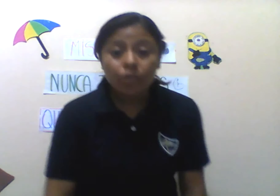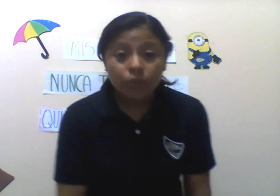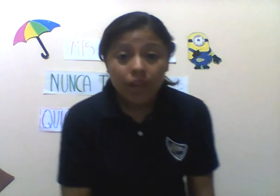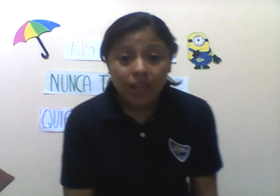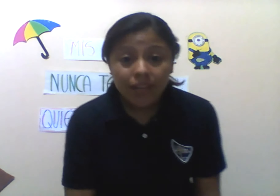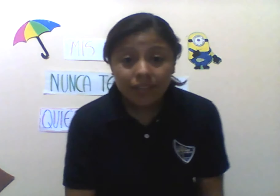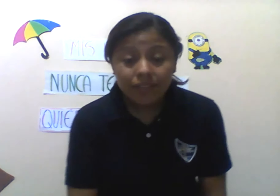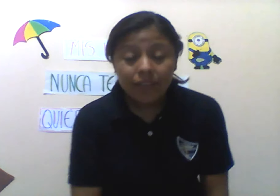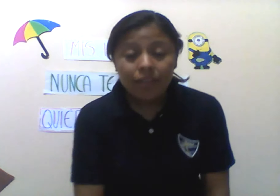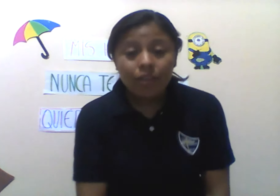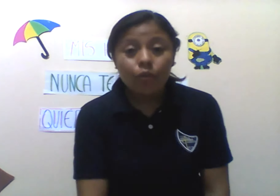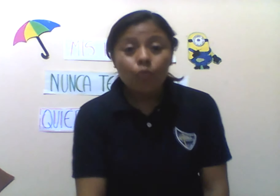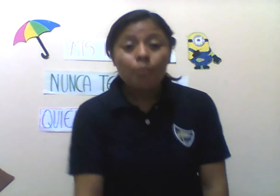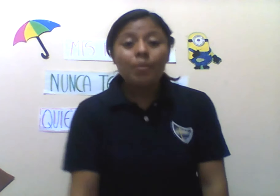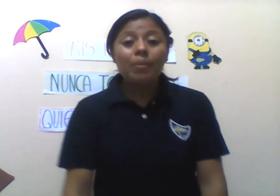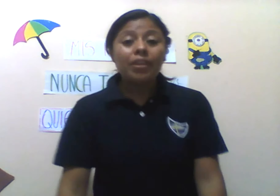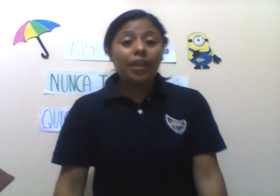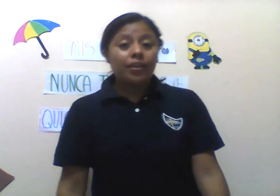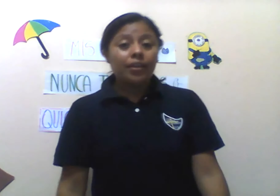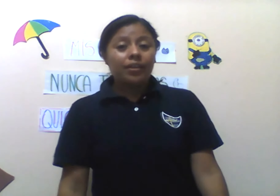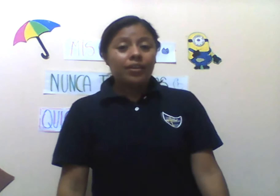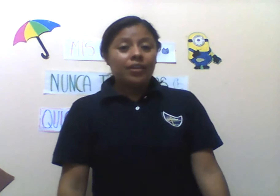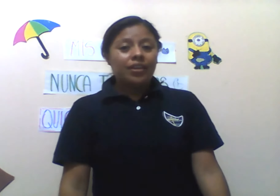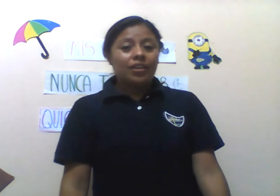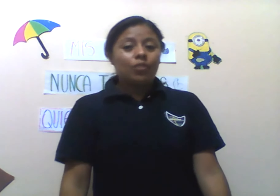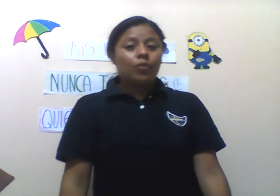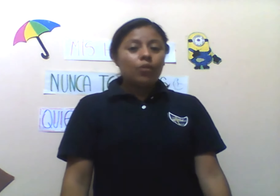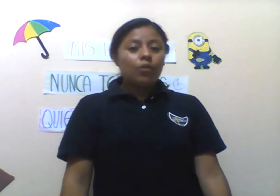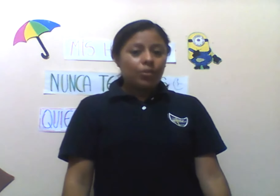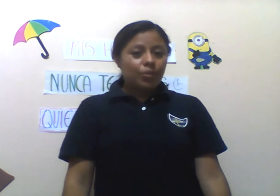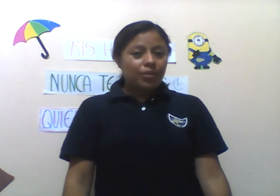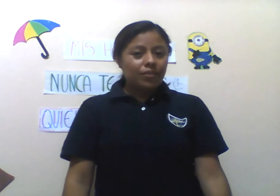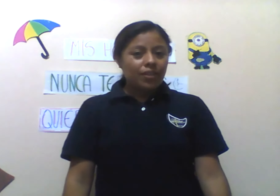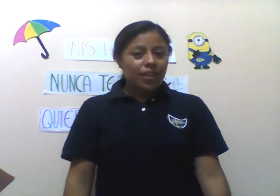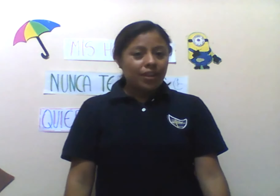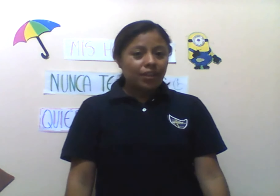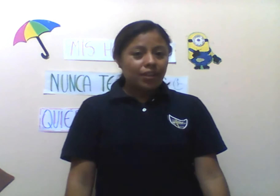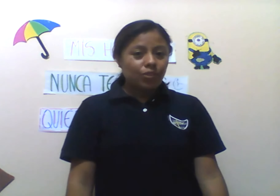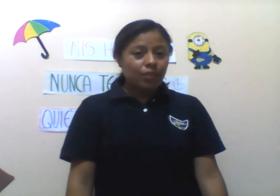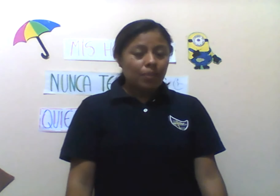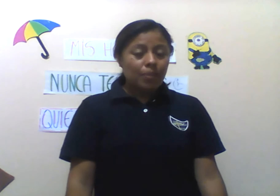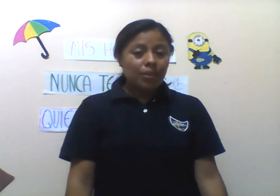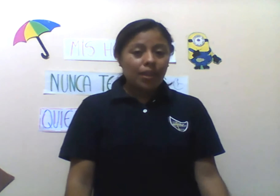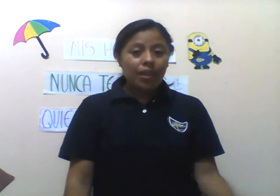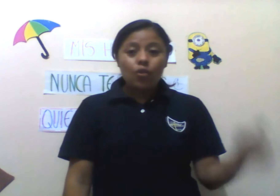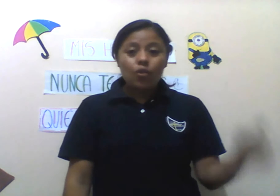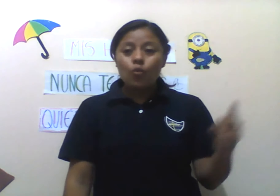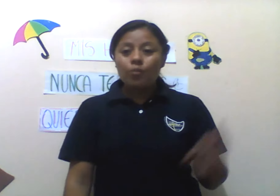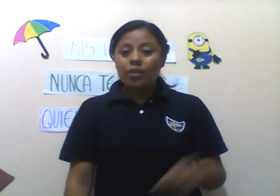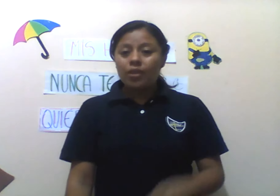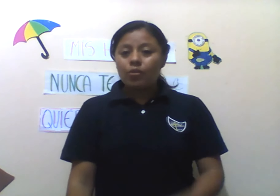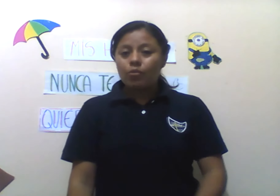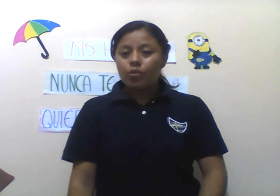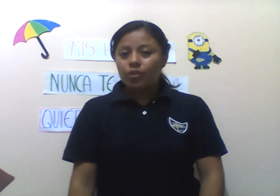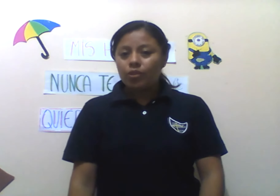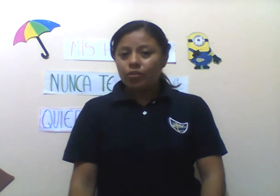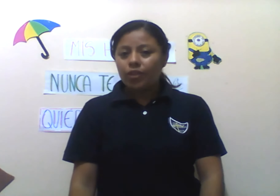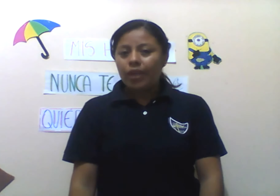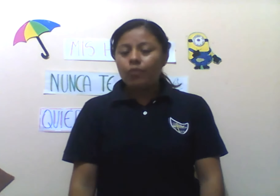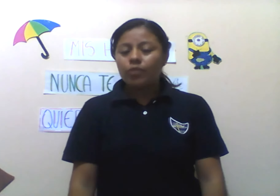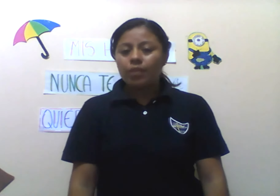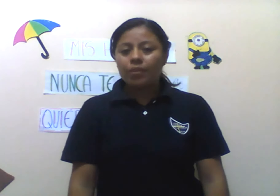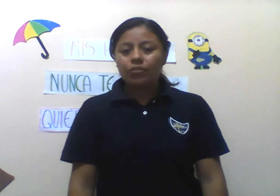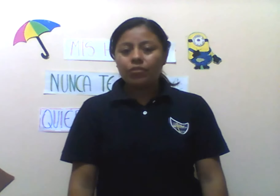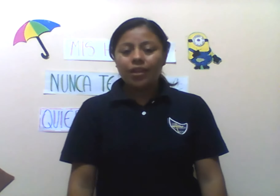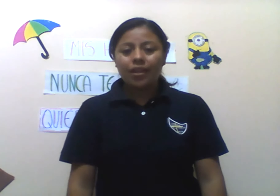vamos a continuar la clase con un PPT. Y luego les voy a enseñar dentro del PPT un video muy bonito